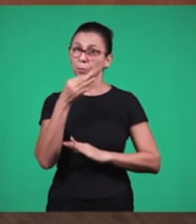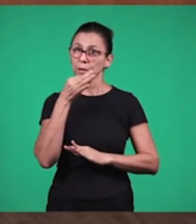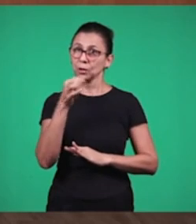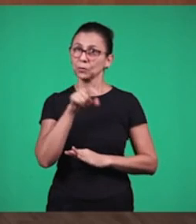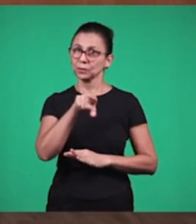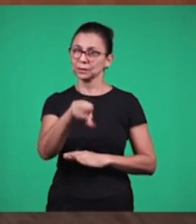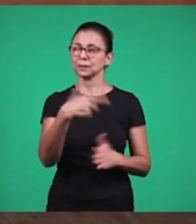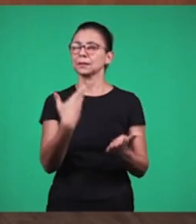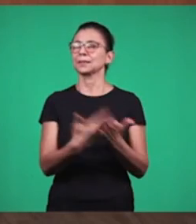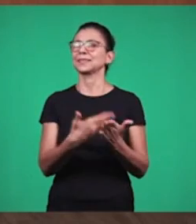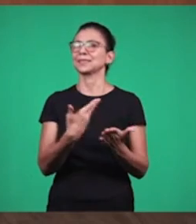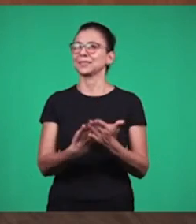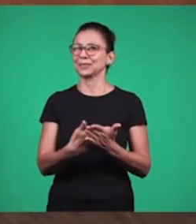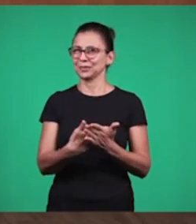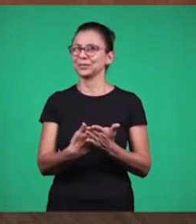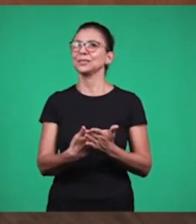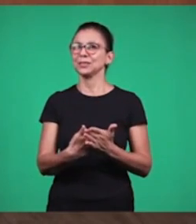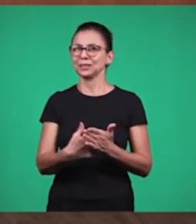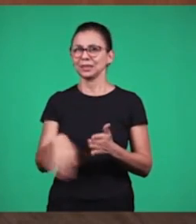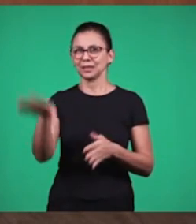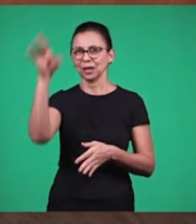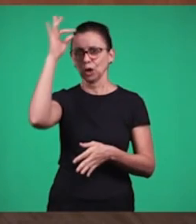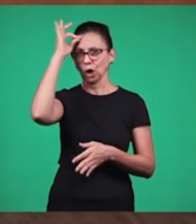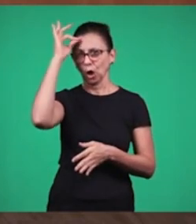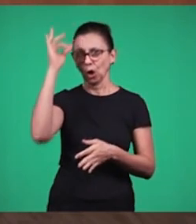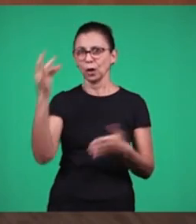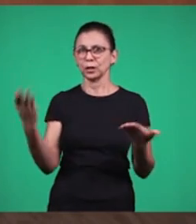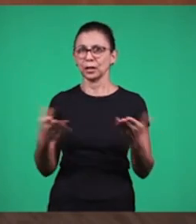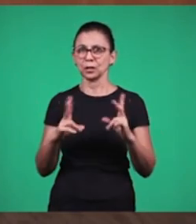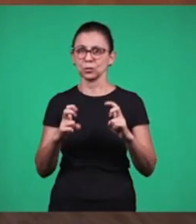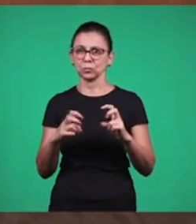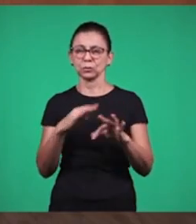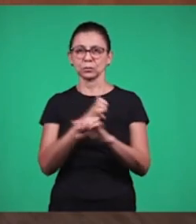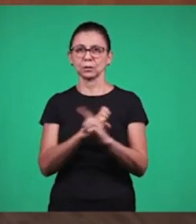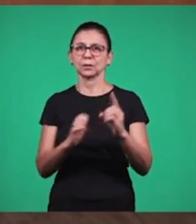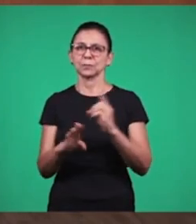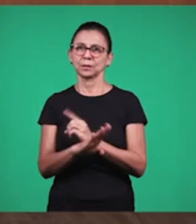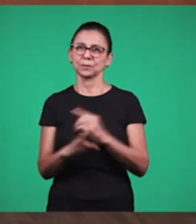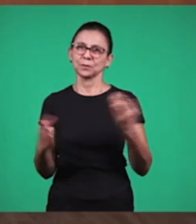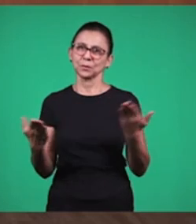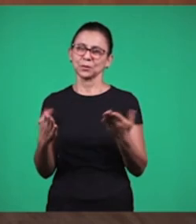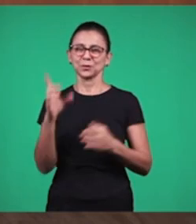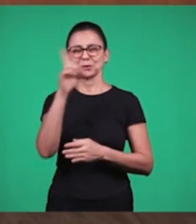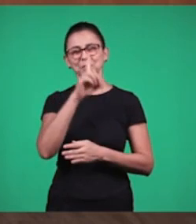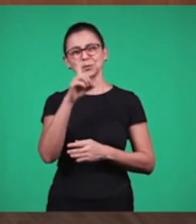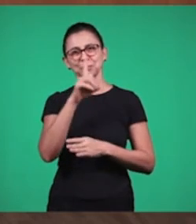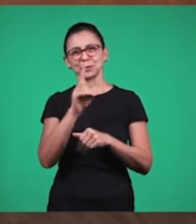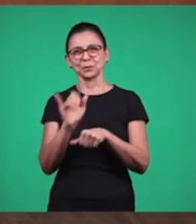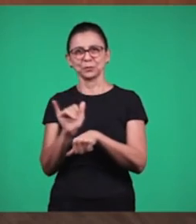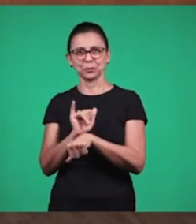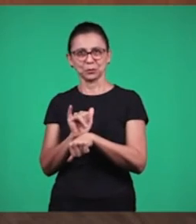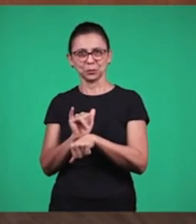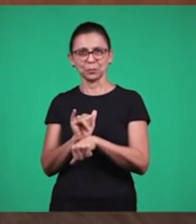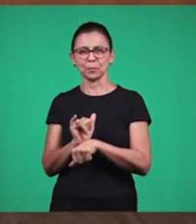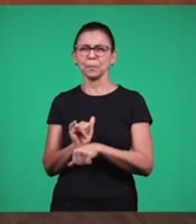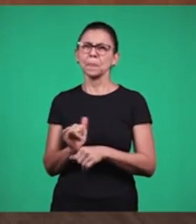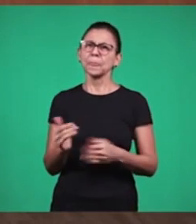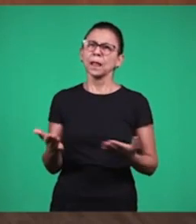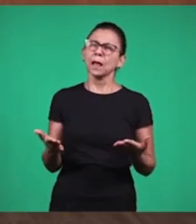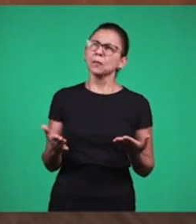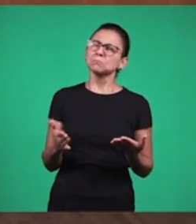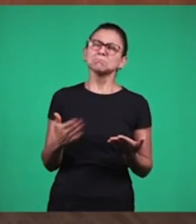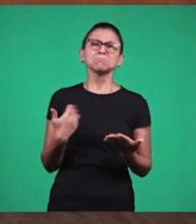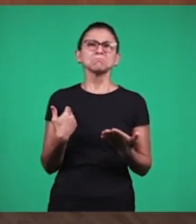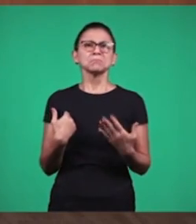pregunta para que usted estudie y prepare para la escuela bíblica dominical de este domingo en nuestro canal de YouTube. Más el